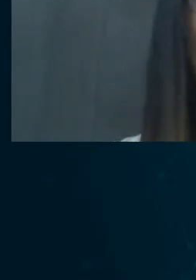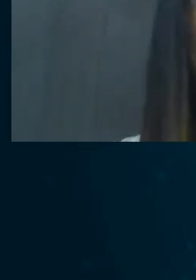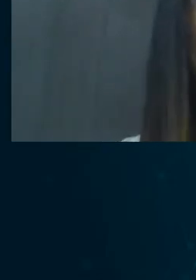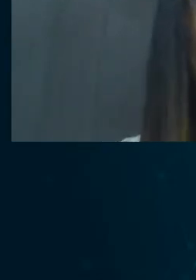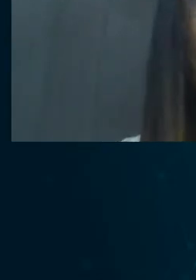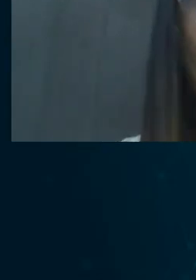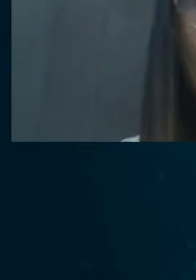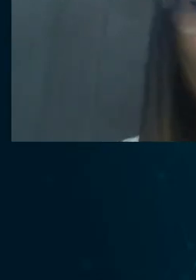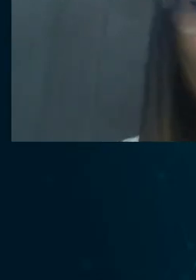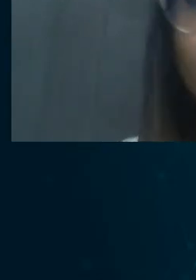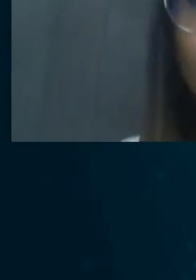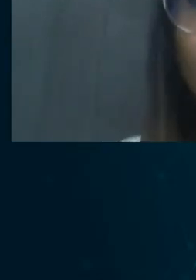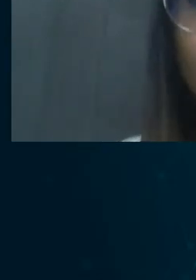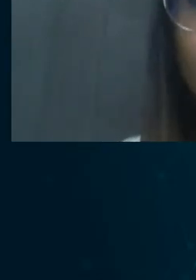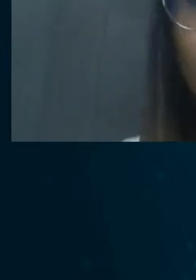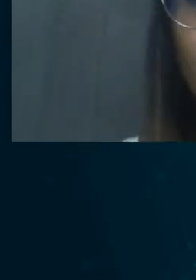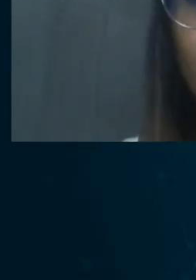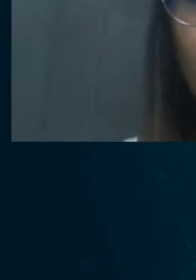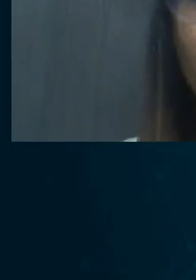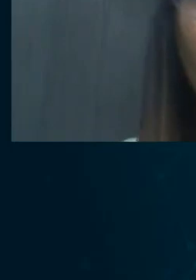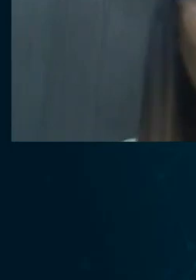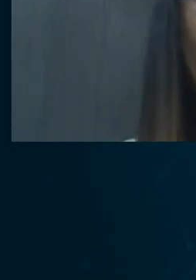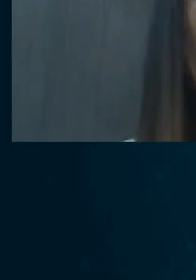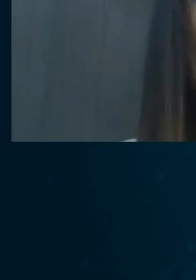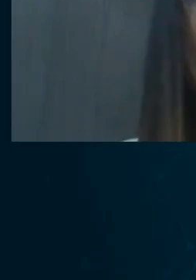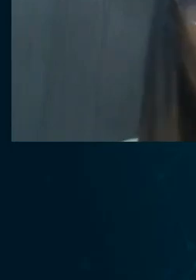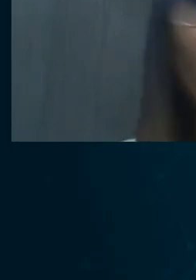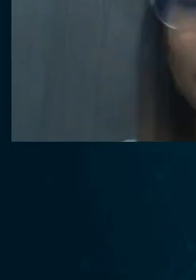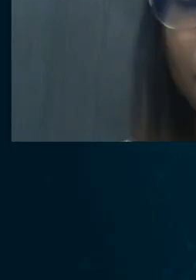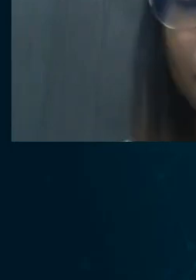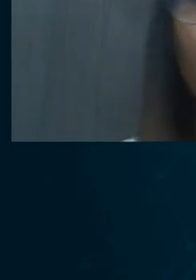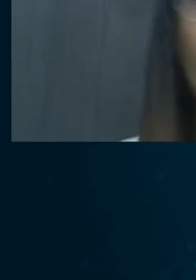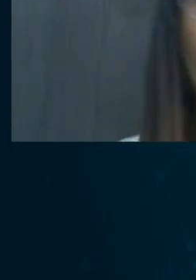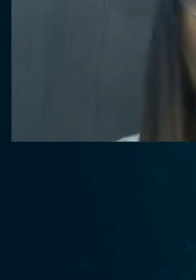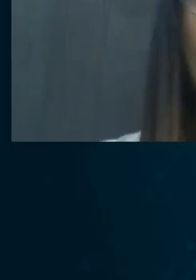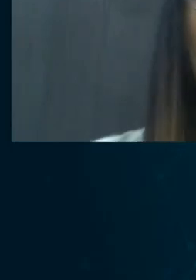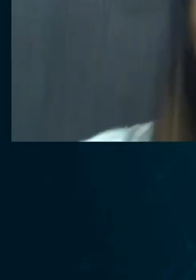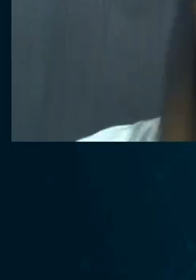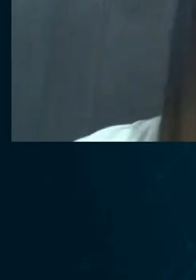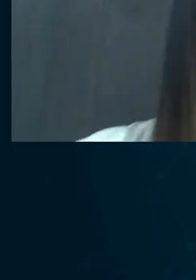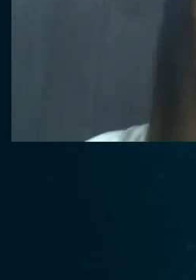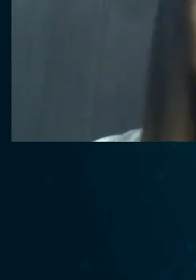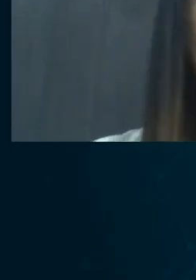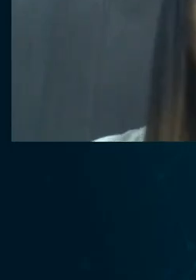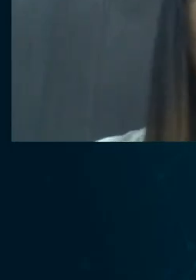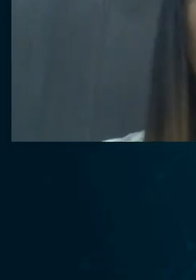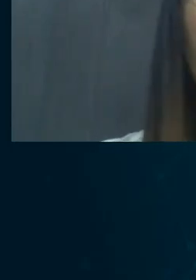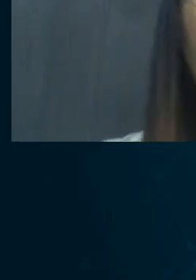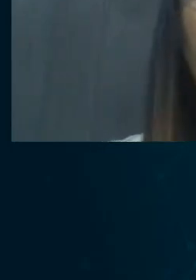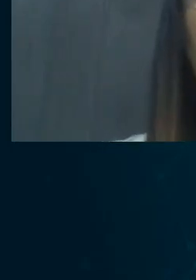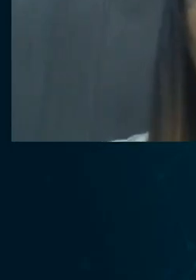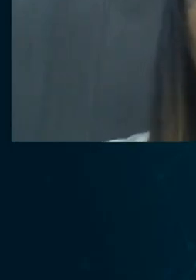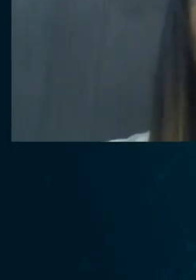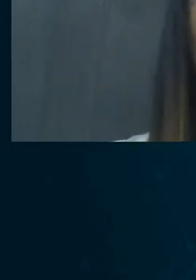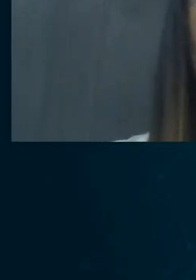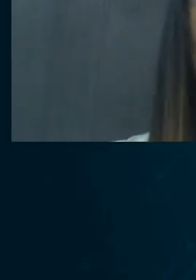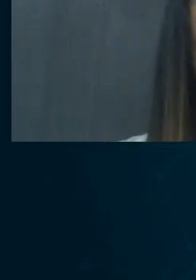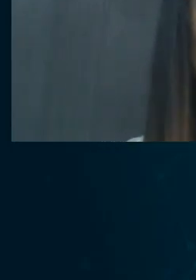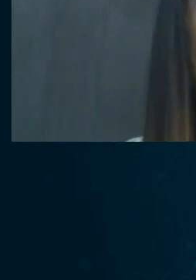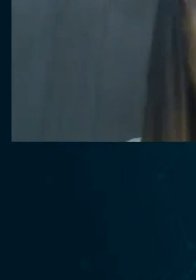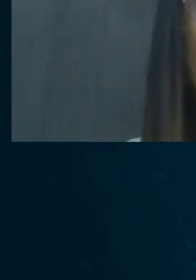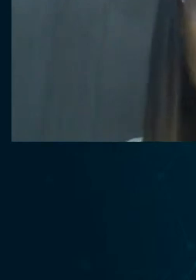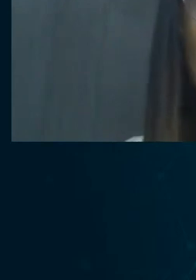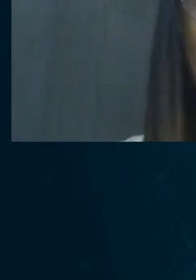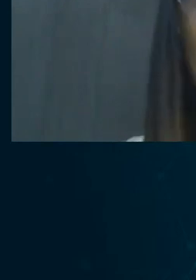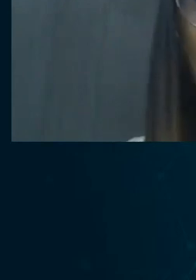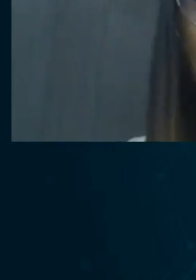un tema muy importante para todos ustedes, que es el tema relacionado con el manejo